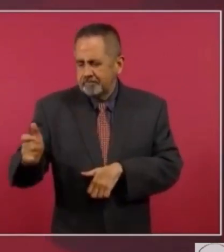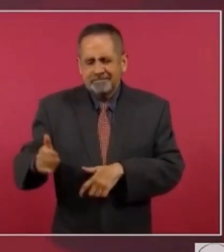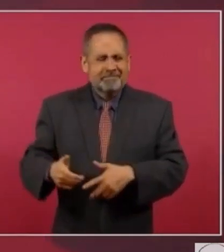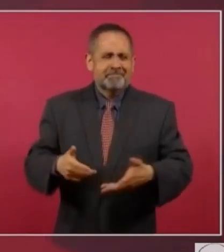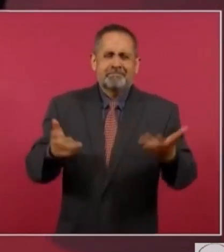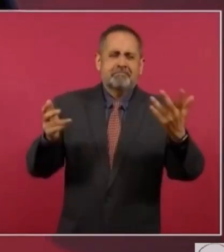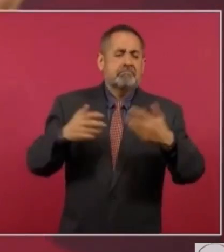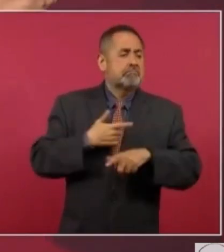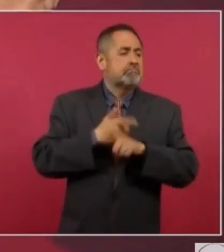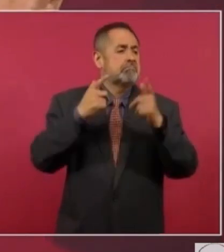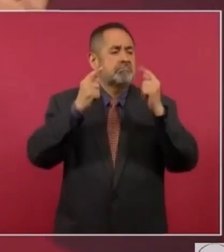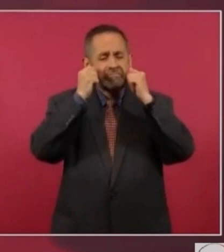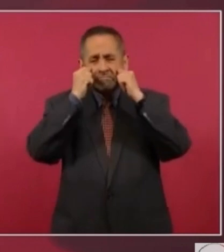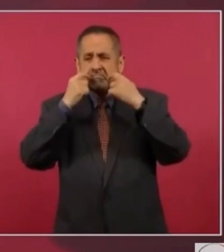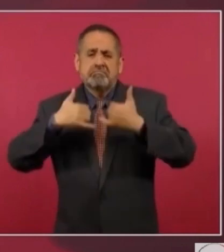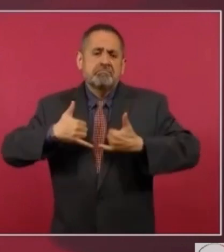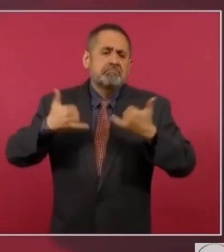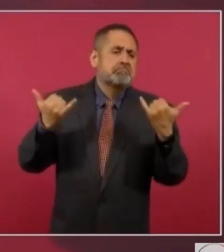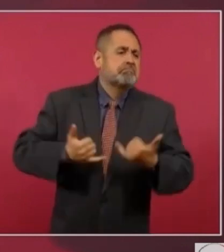Y hago lo que quiero.